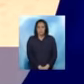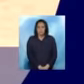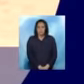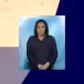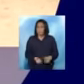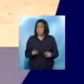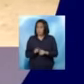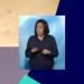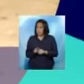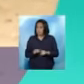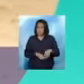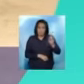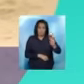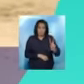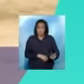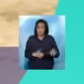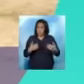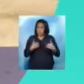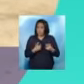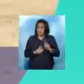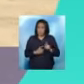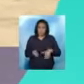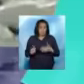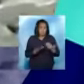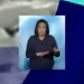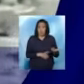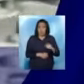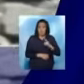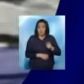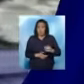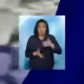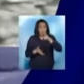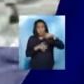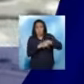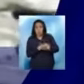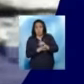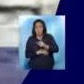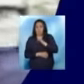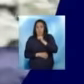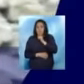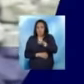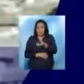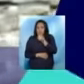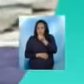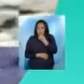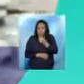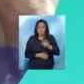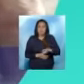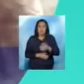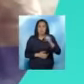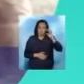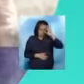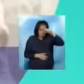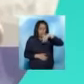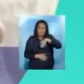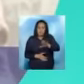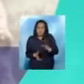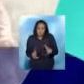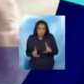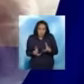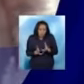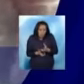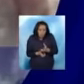Y también en Venezuela los animales no mueren por huaicos, sino por falta de alimento. Un elefante desnutrido ha causado